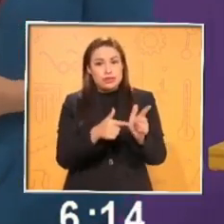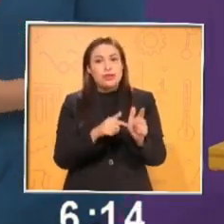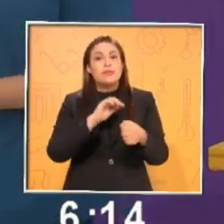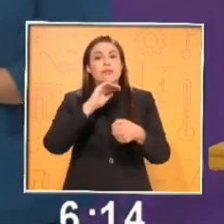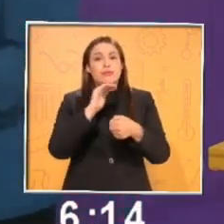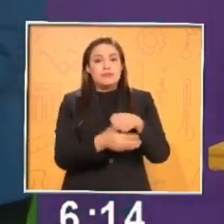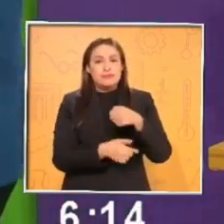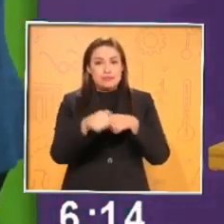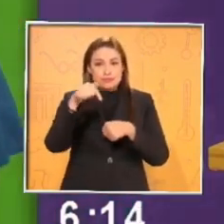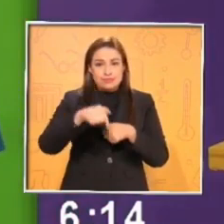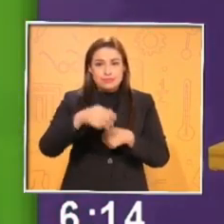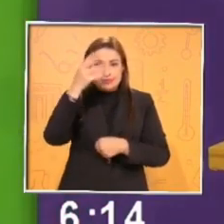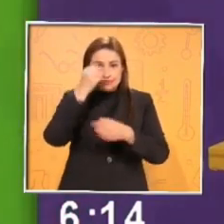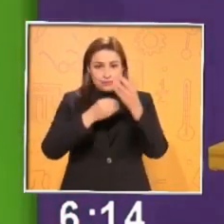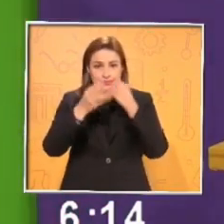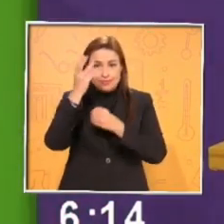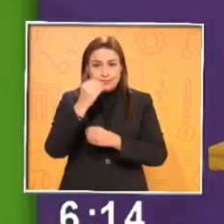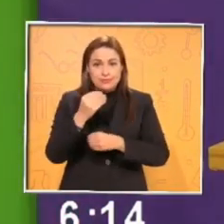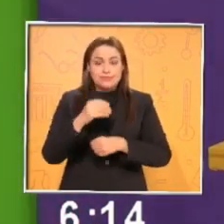este aprendizaje.